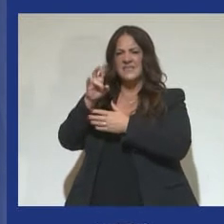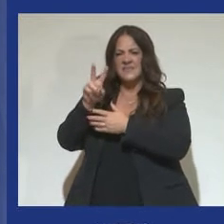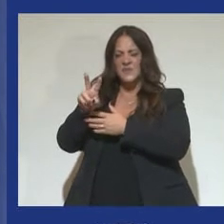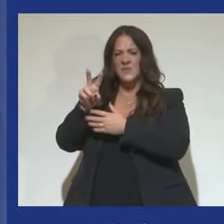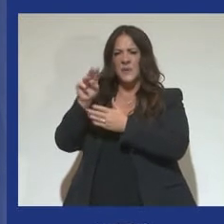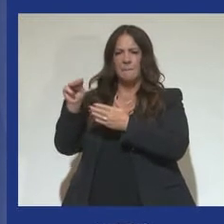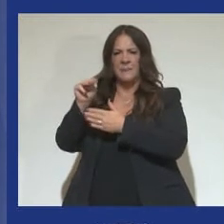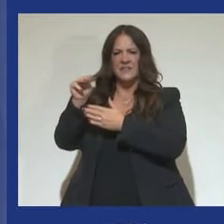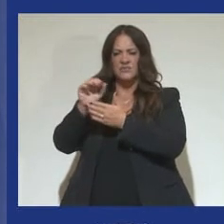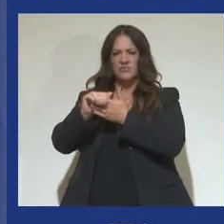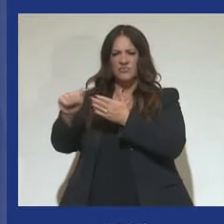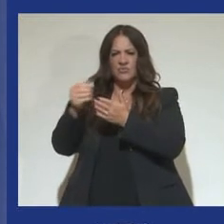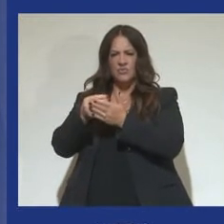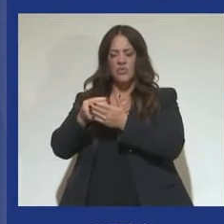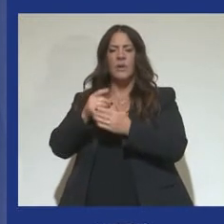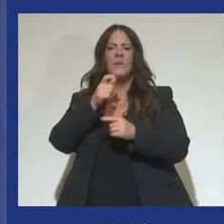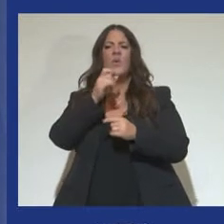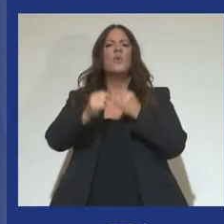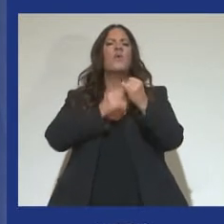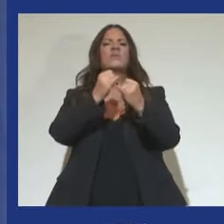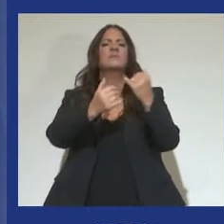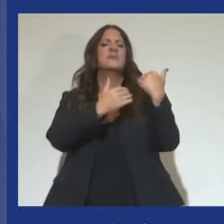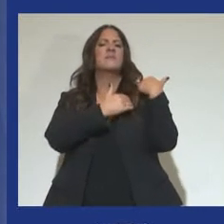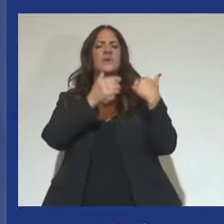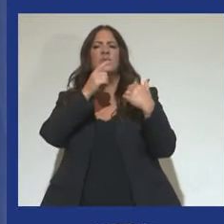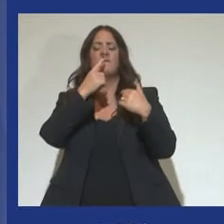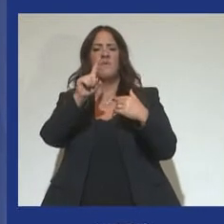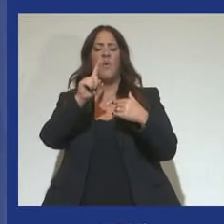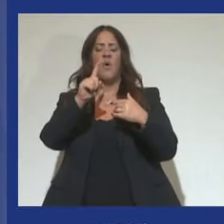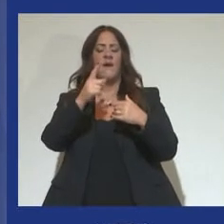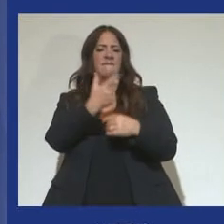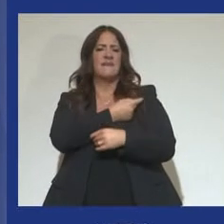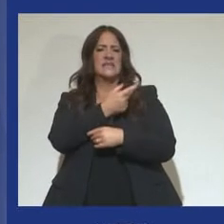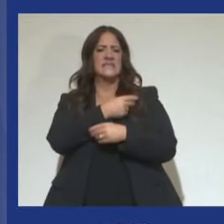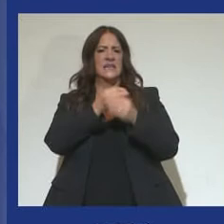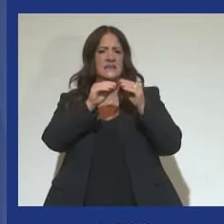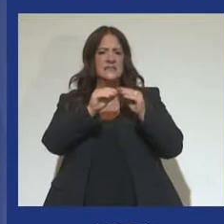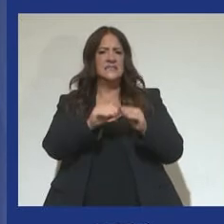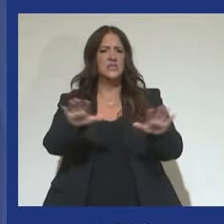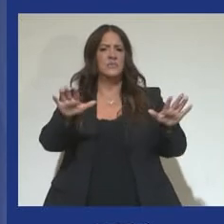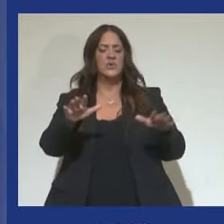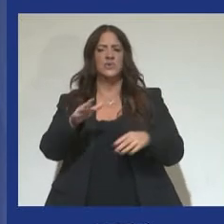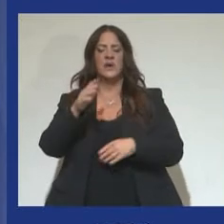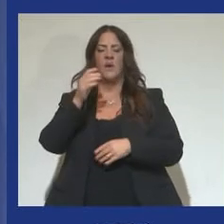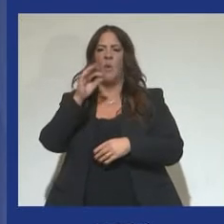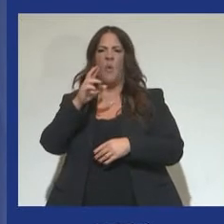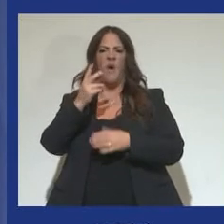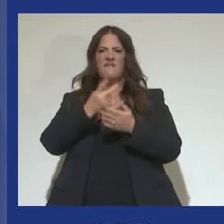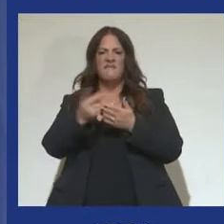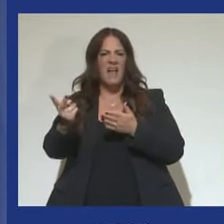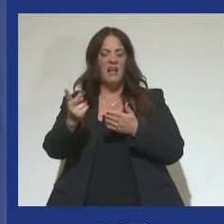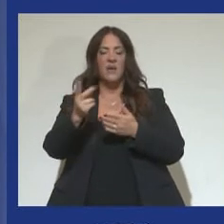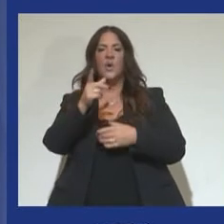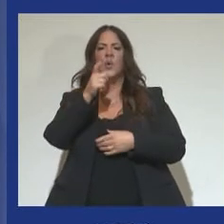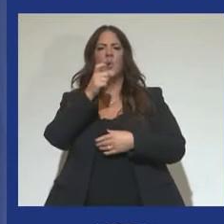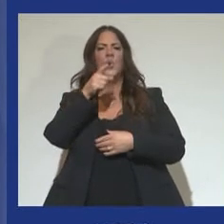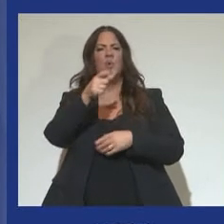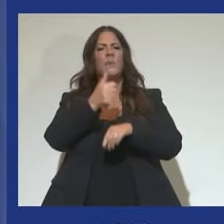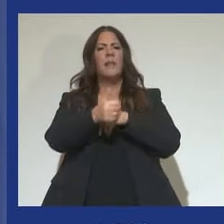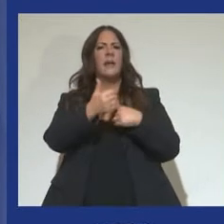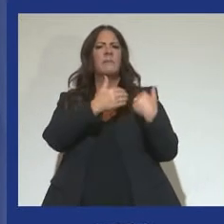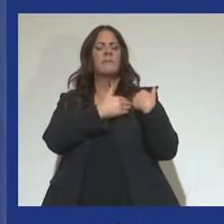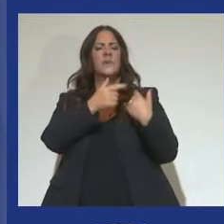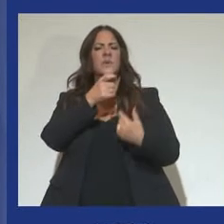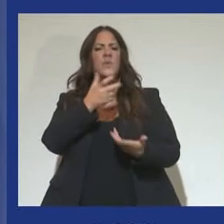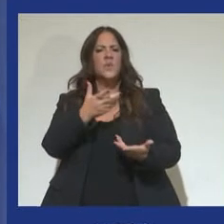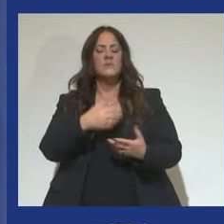parte de esto quién es responsable en california por la distribución de vacunas si va bien o si no va bien quién